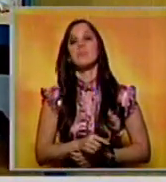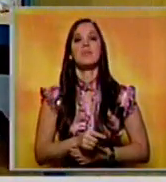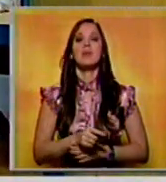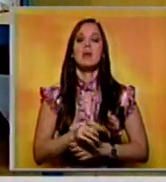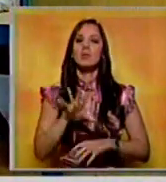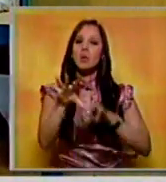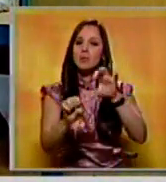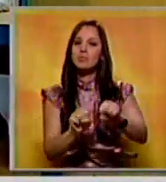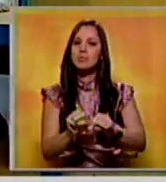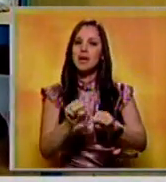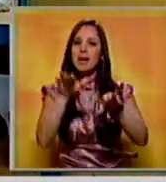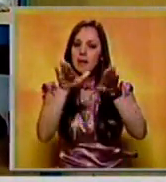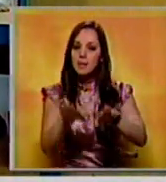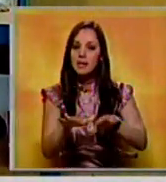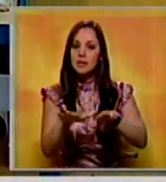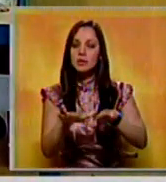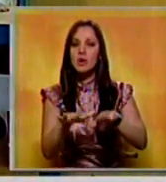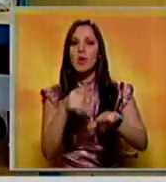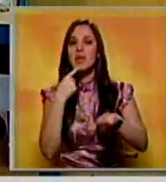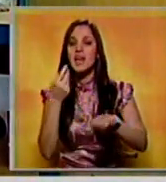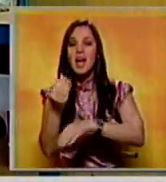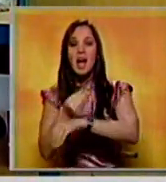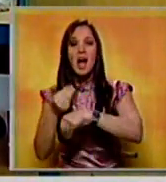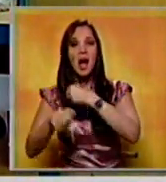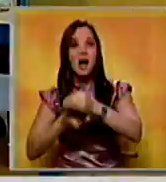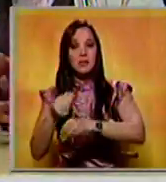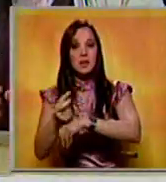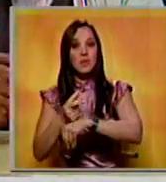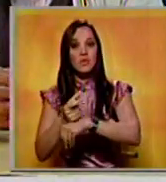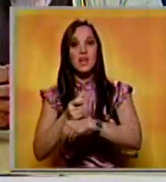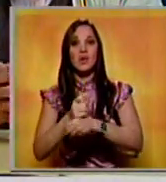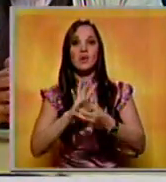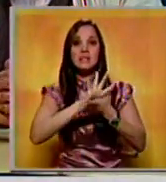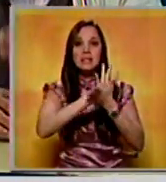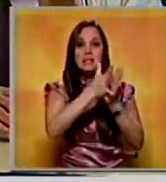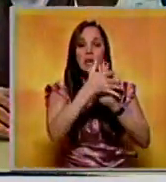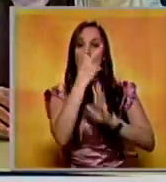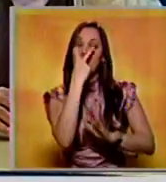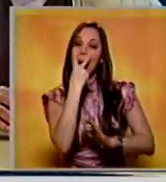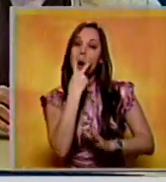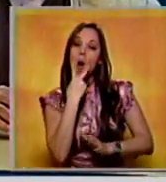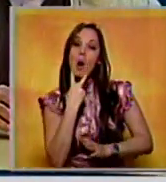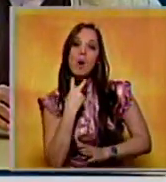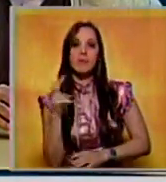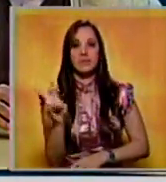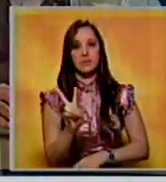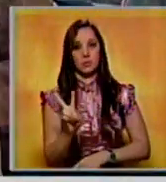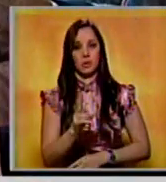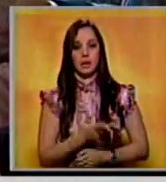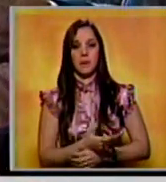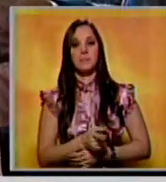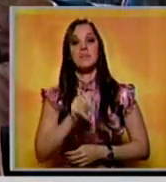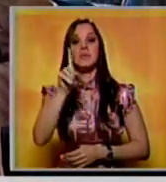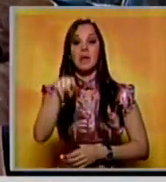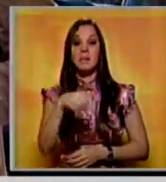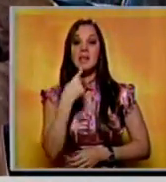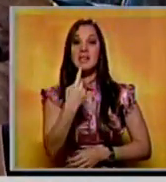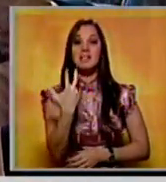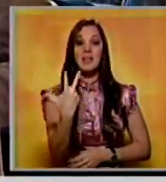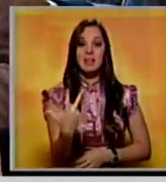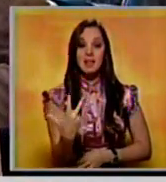confiscación y estatización llevada adelante por el gobierno ha arruinado al país, según él. Por otra parte, advirtió que solo quedan